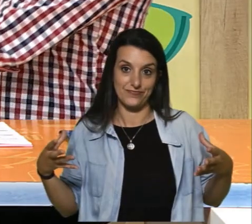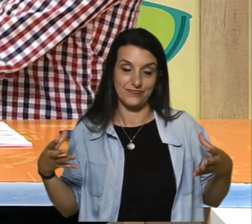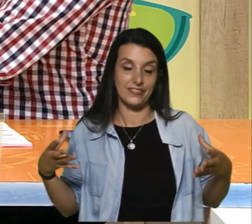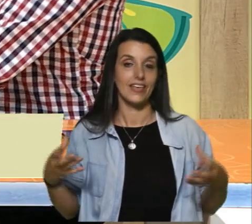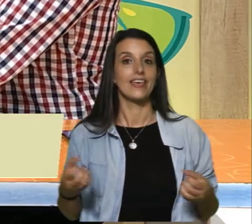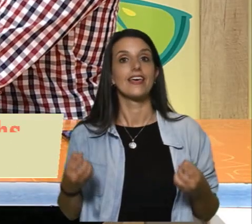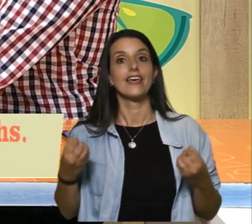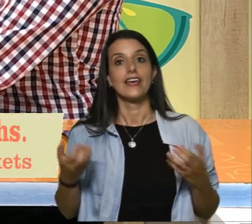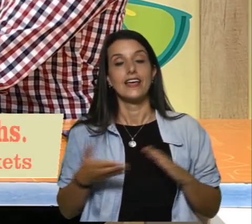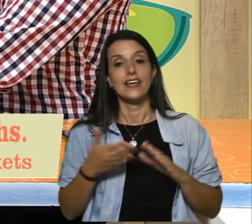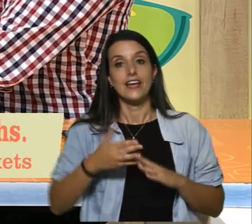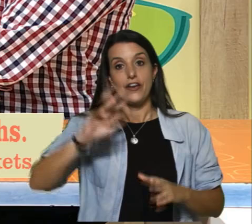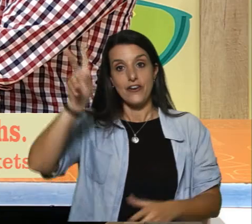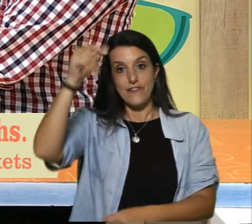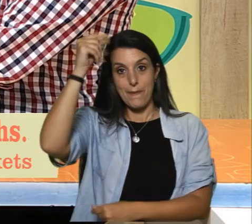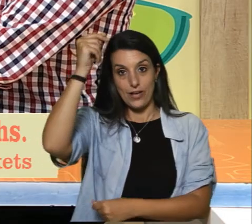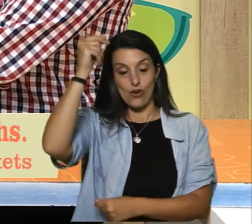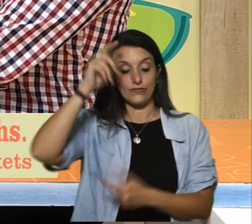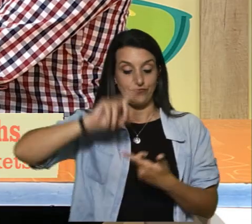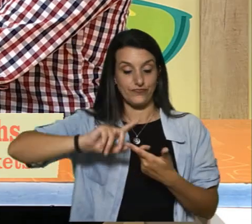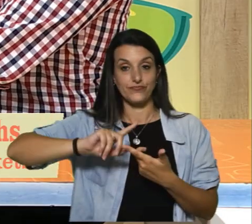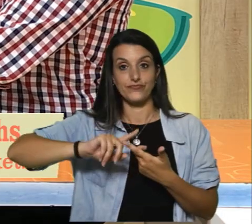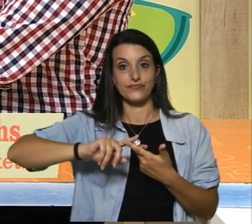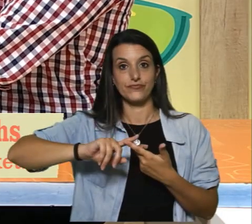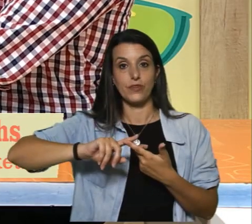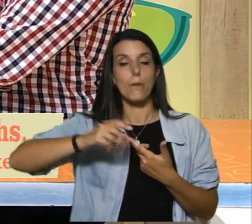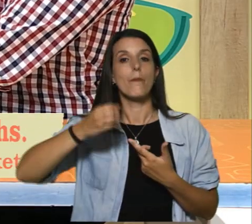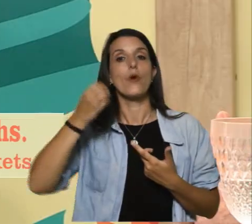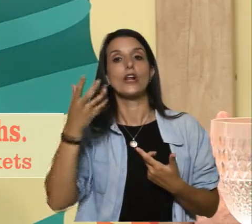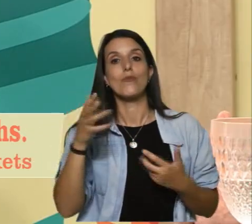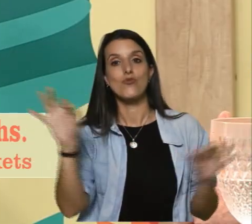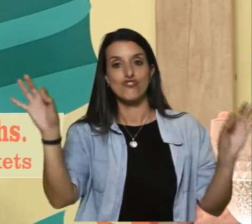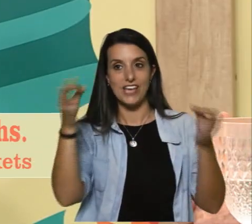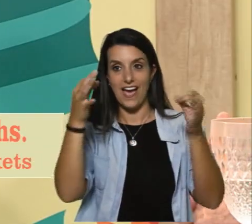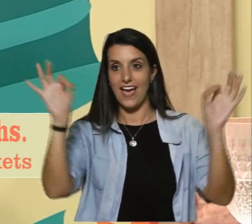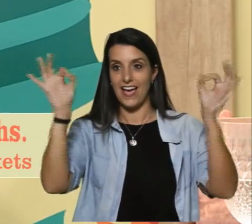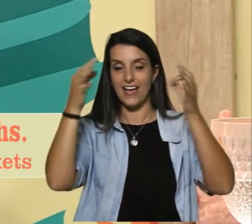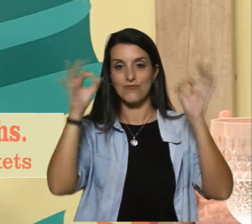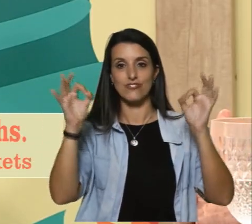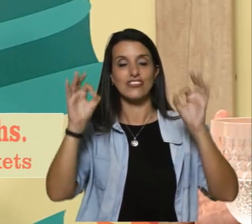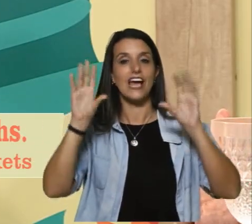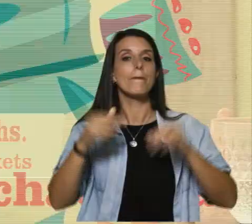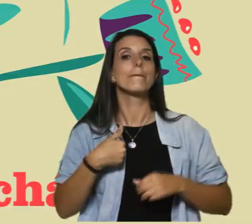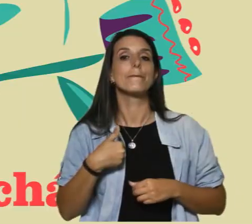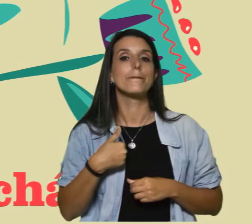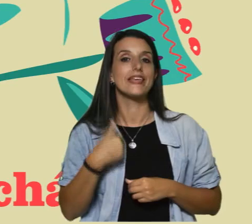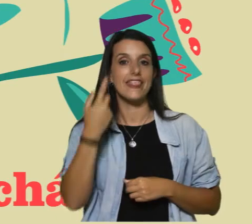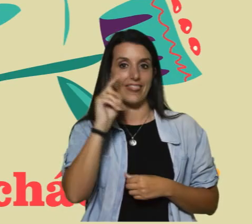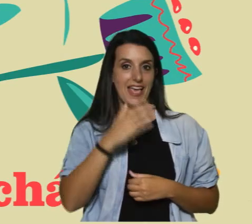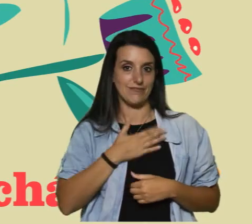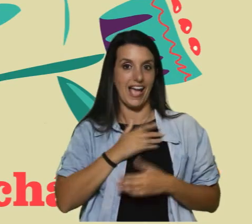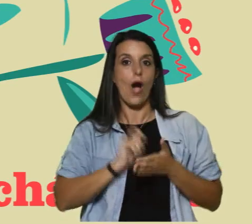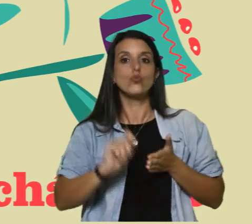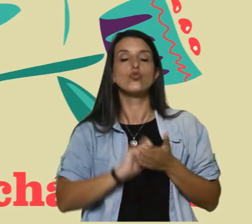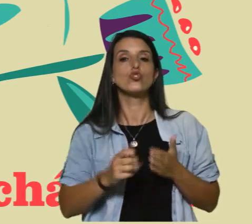donde va a haber flamenco, por bandera, digamos, porque la música que vamos a tocar es toda de mi autoría, pero en